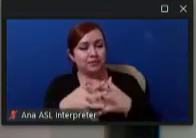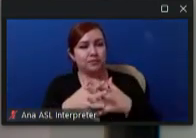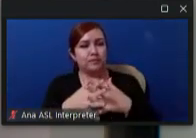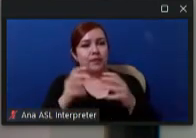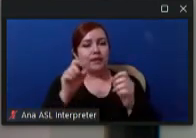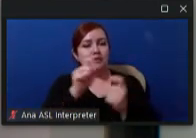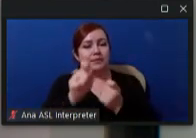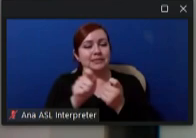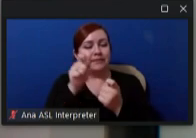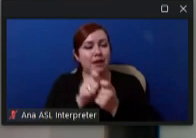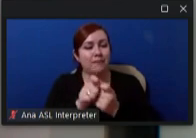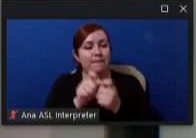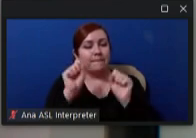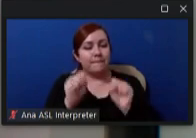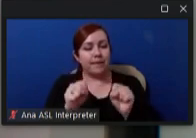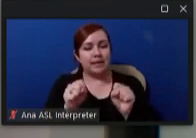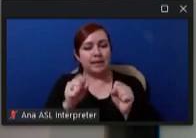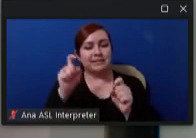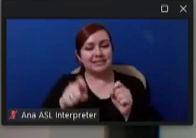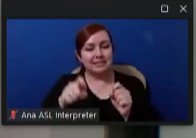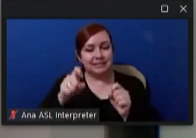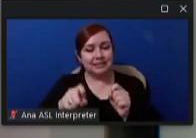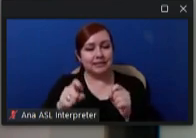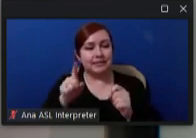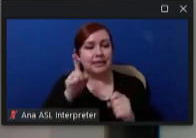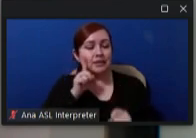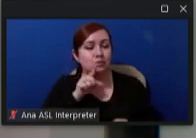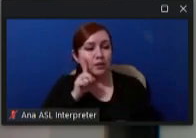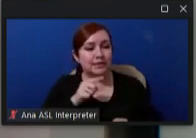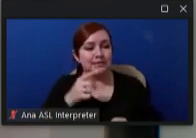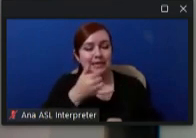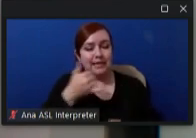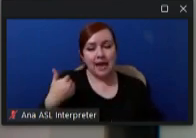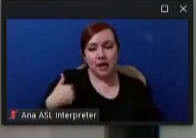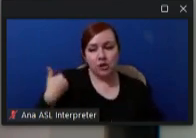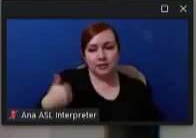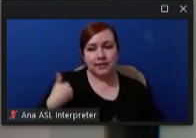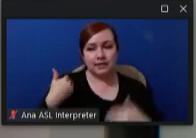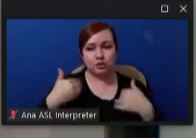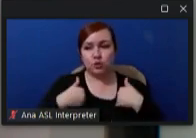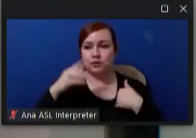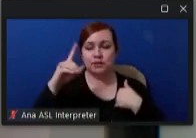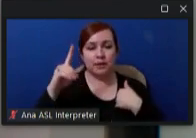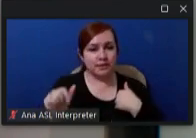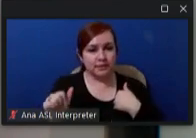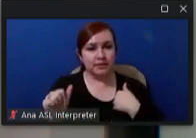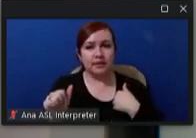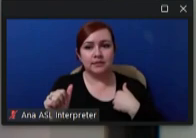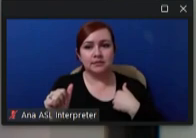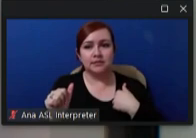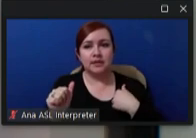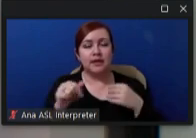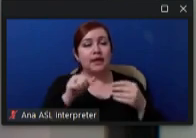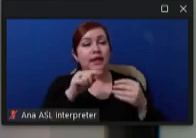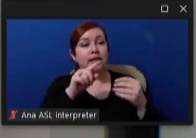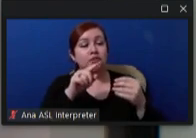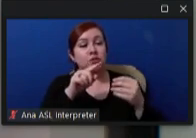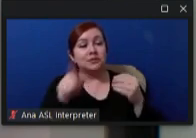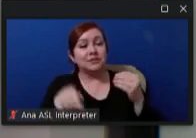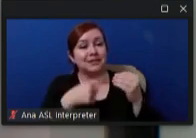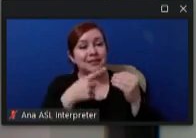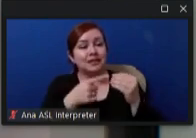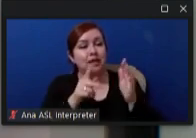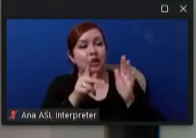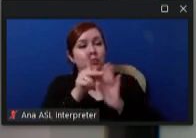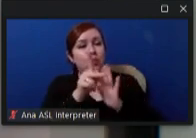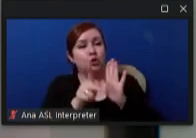forma diferenciada las necesidades de las mujeres y adolescentes con discapacidad. Esto se trata del protocolo para la